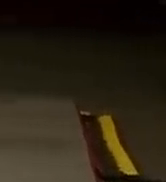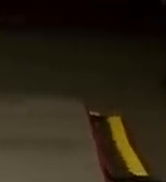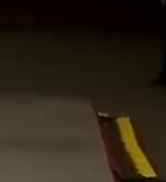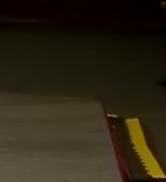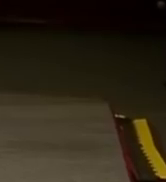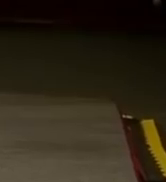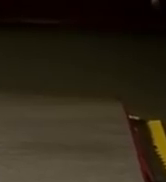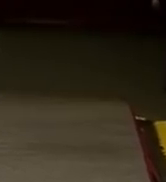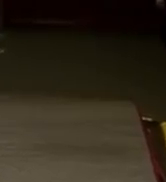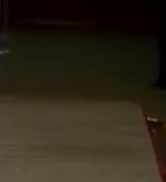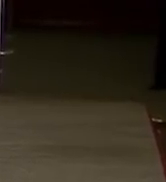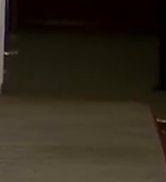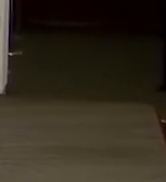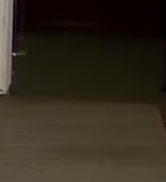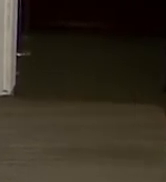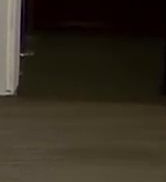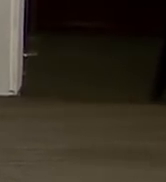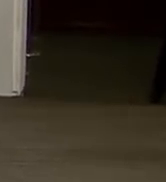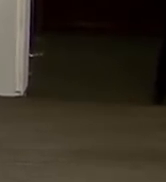días.